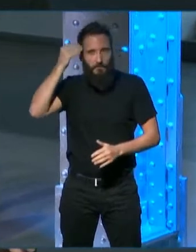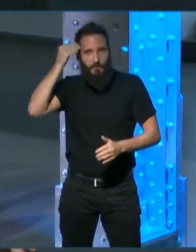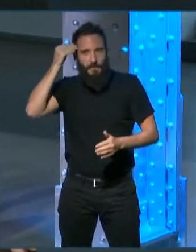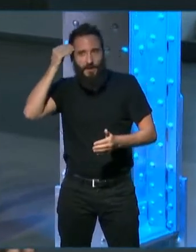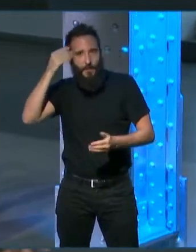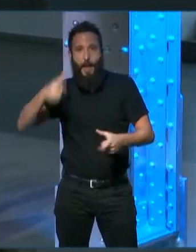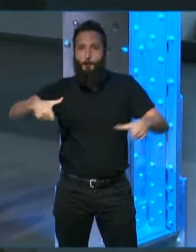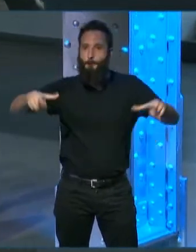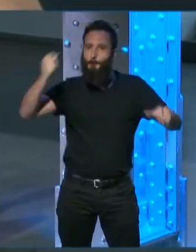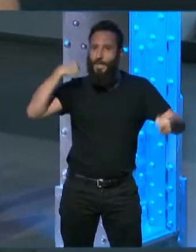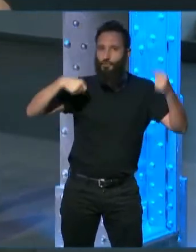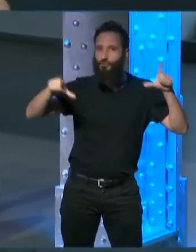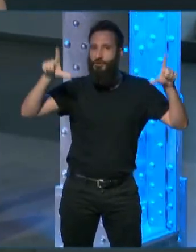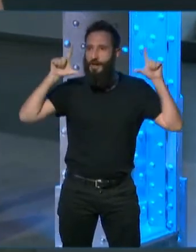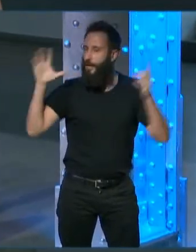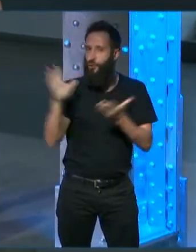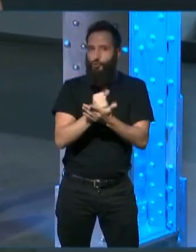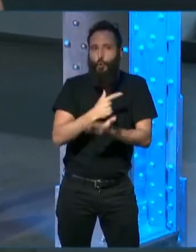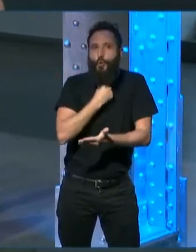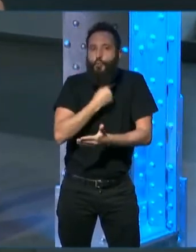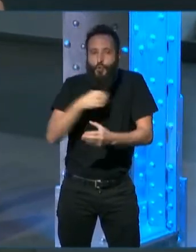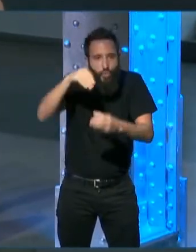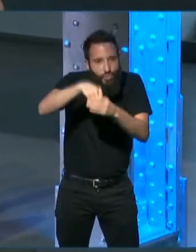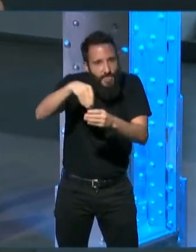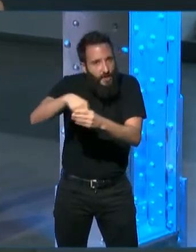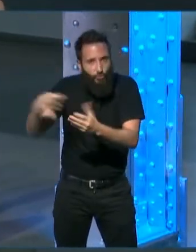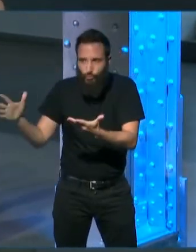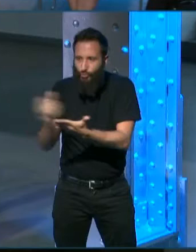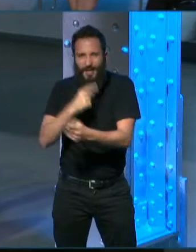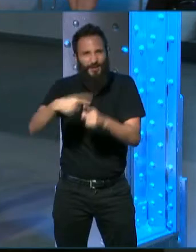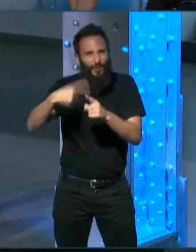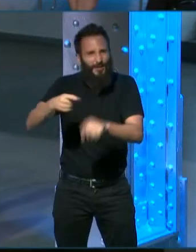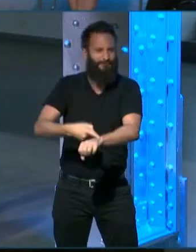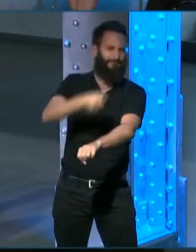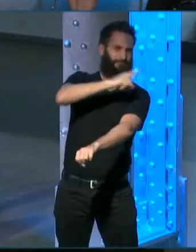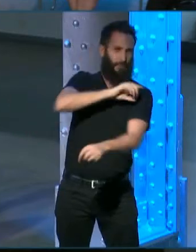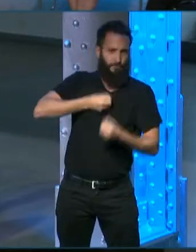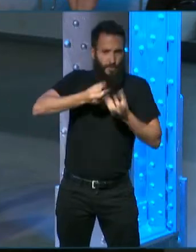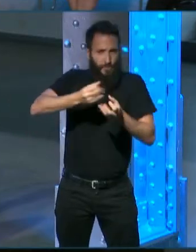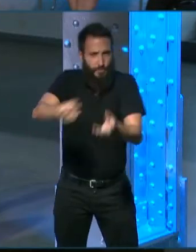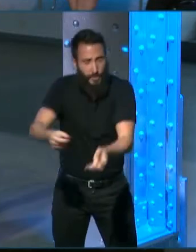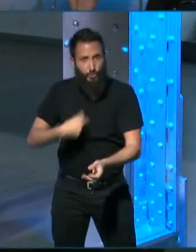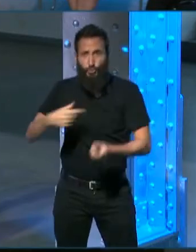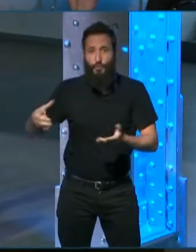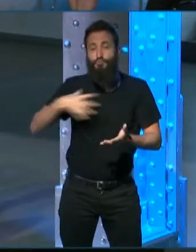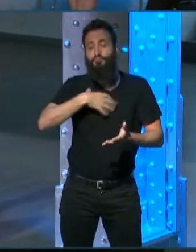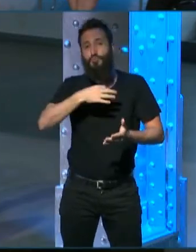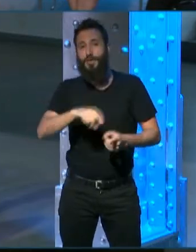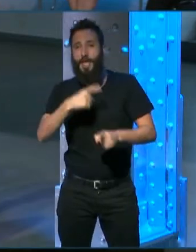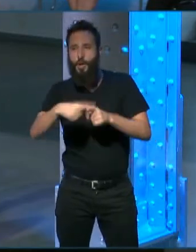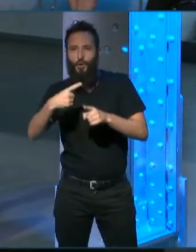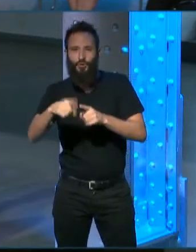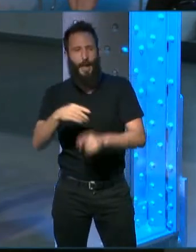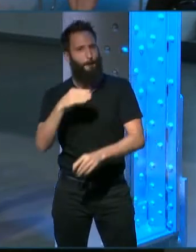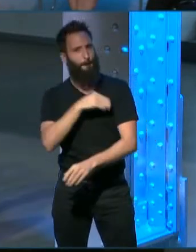todos mis personajes, con todo el humor, con todos los disparates que había contado, yo había estado ocultando toda esa